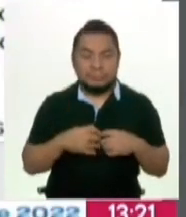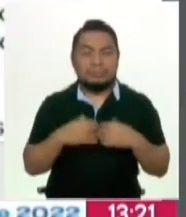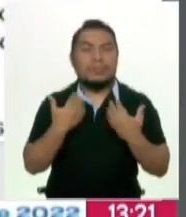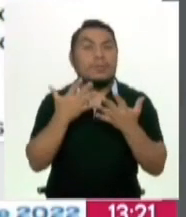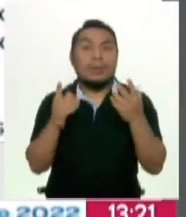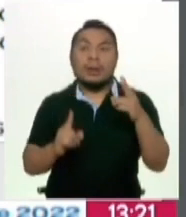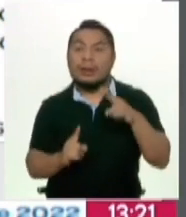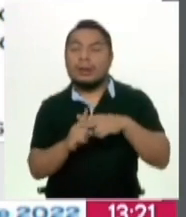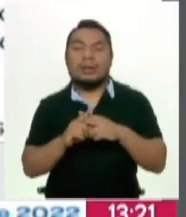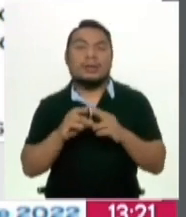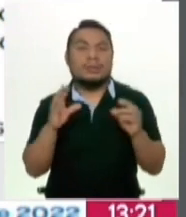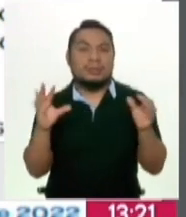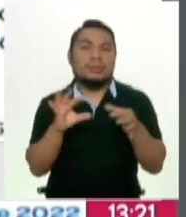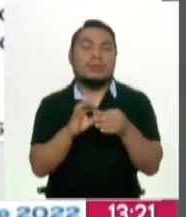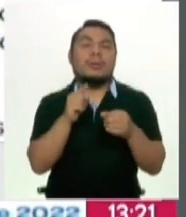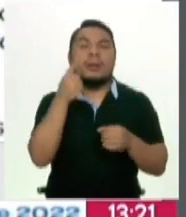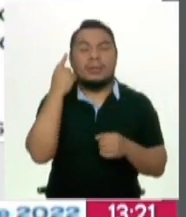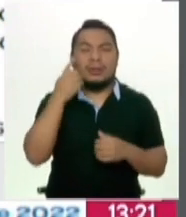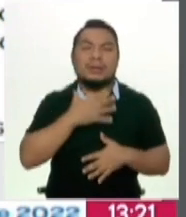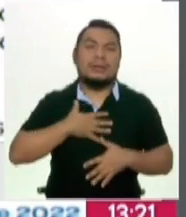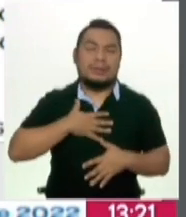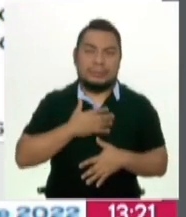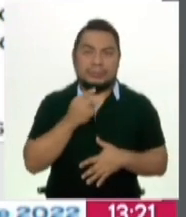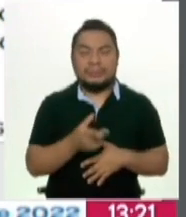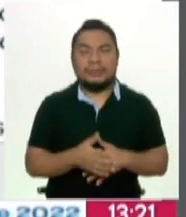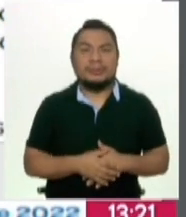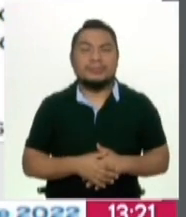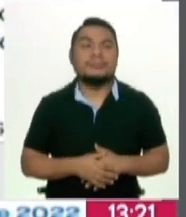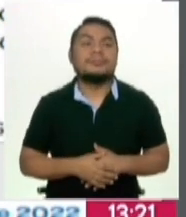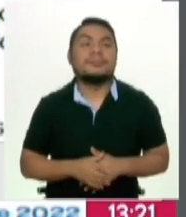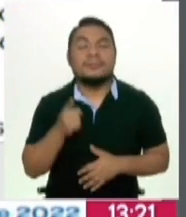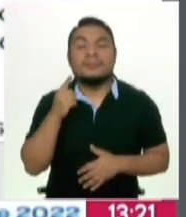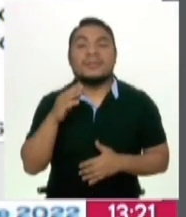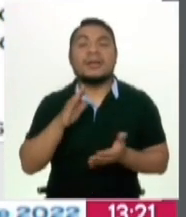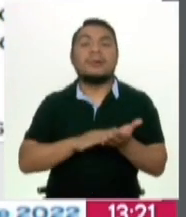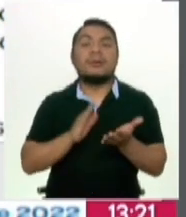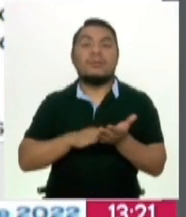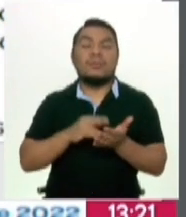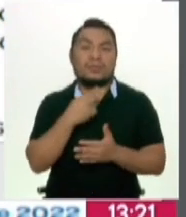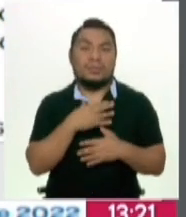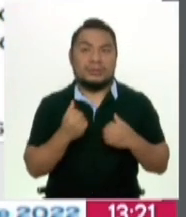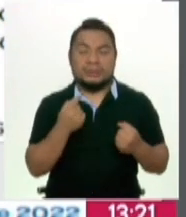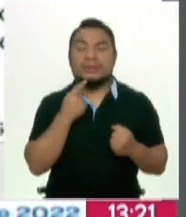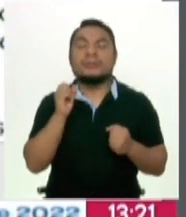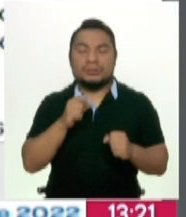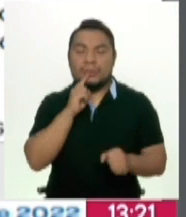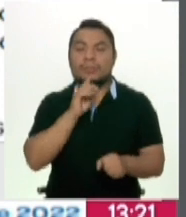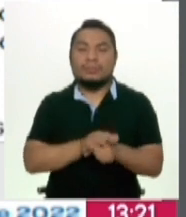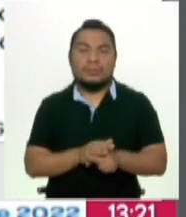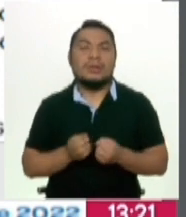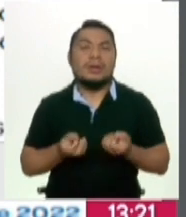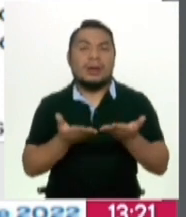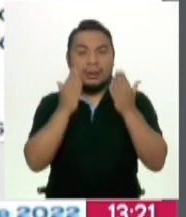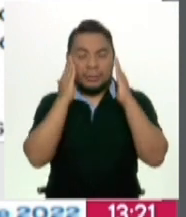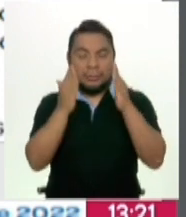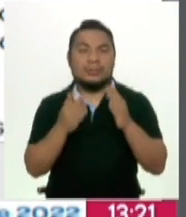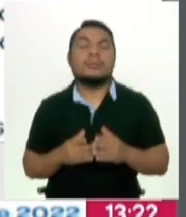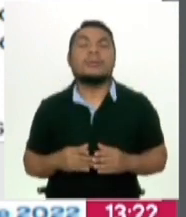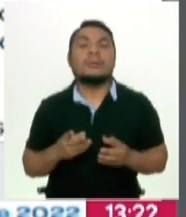potenciales efectos asociados al cuadro clínico mencionado. Bueno, el Seguro Social, ICE Salud, ratifica su firme compromiso de brindar una atención